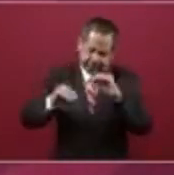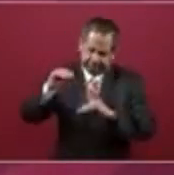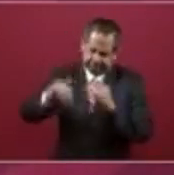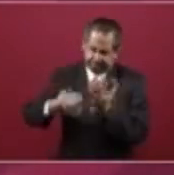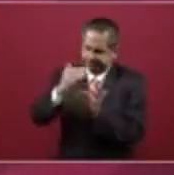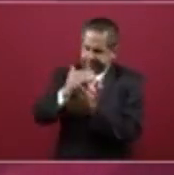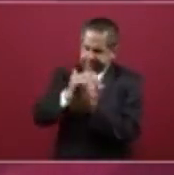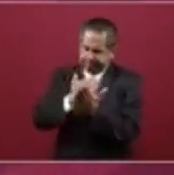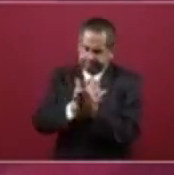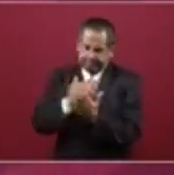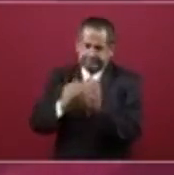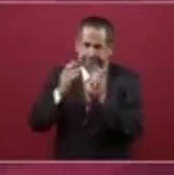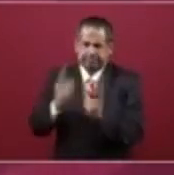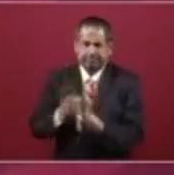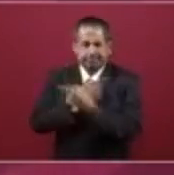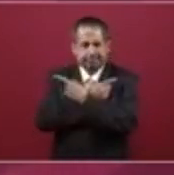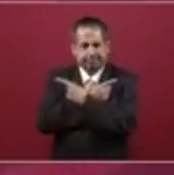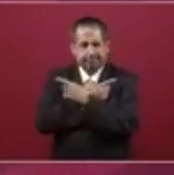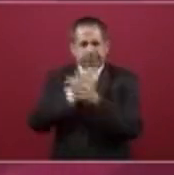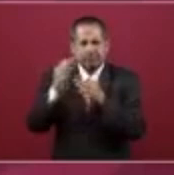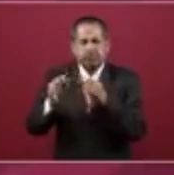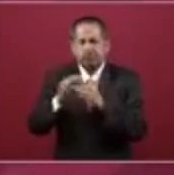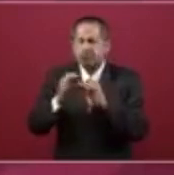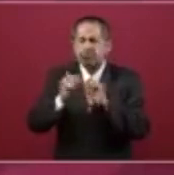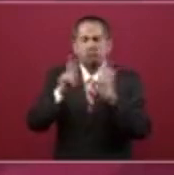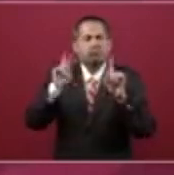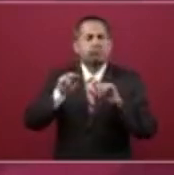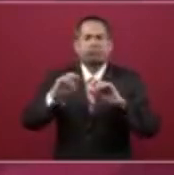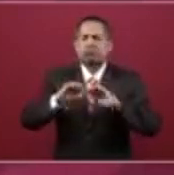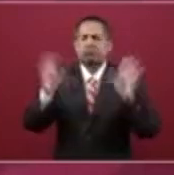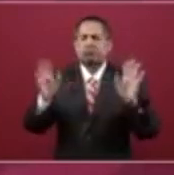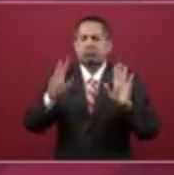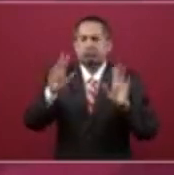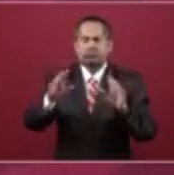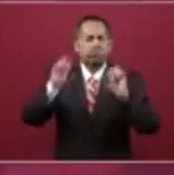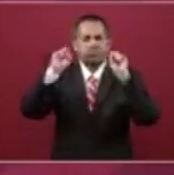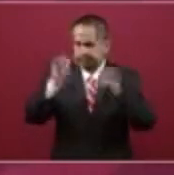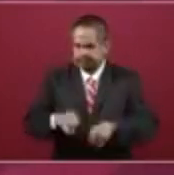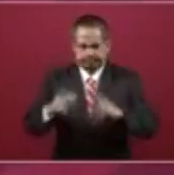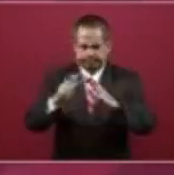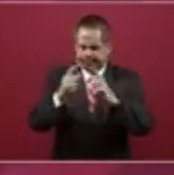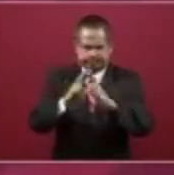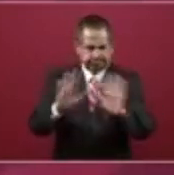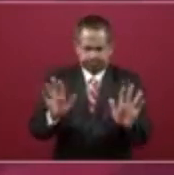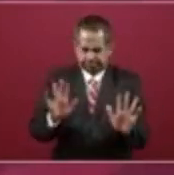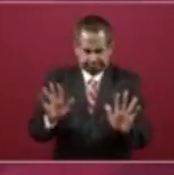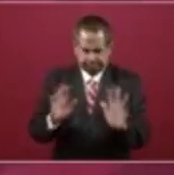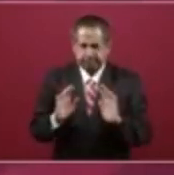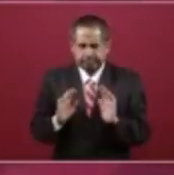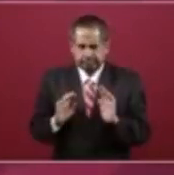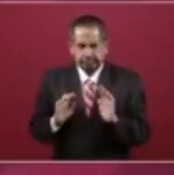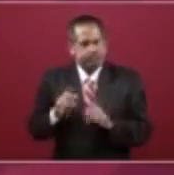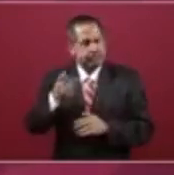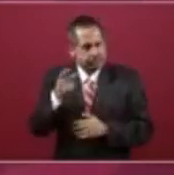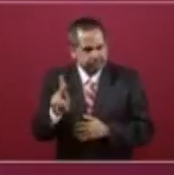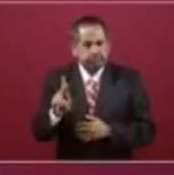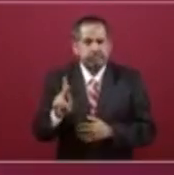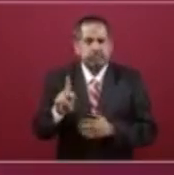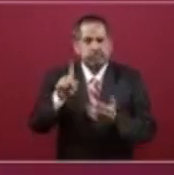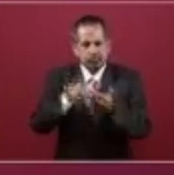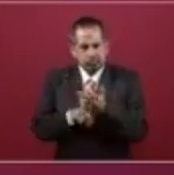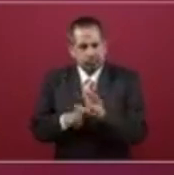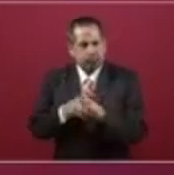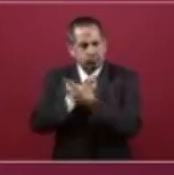trabajo, desde una visión laica, pero con